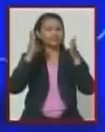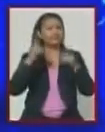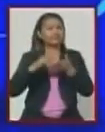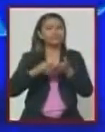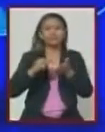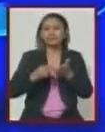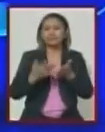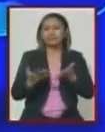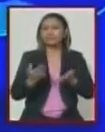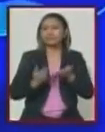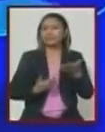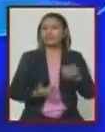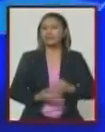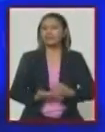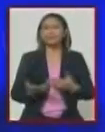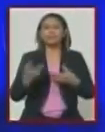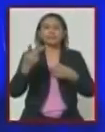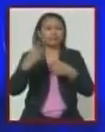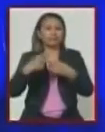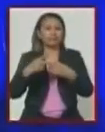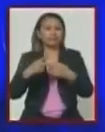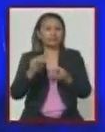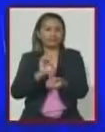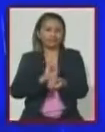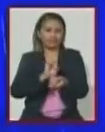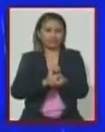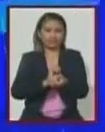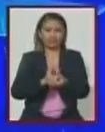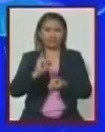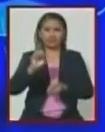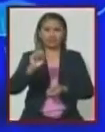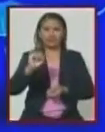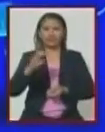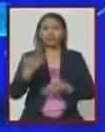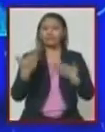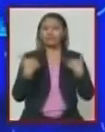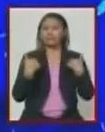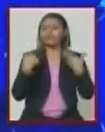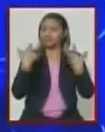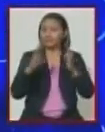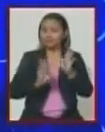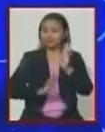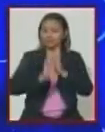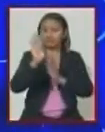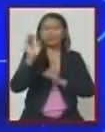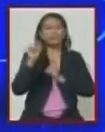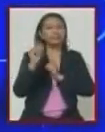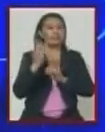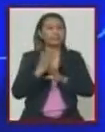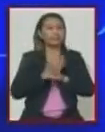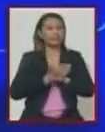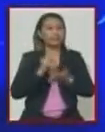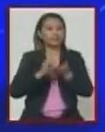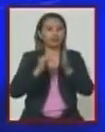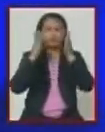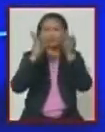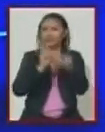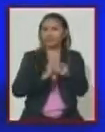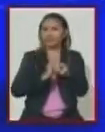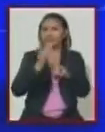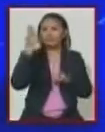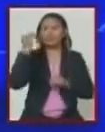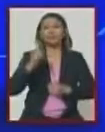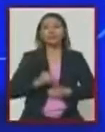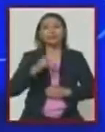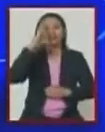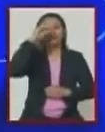atención en este caso es que está involucrada la enfermera Isis Llapis, quien lleva ya adelante un proceso de presunta negligencia médica por